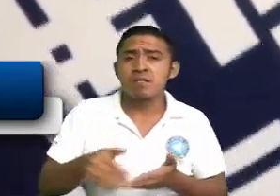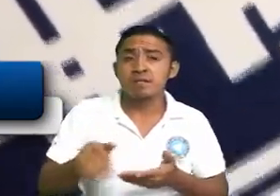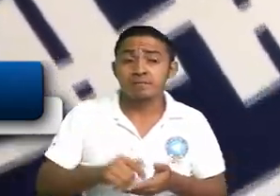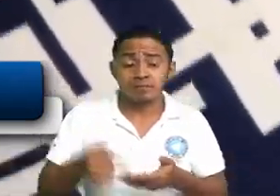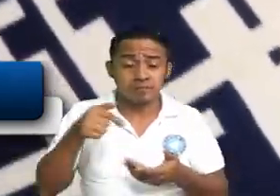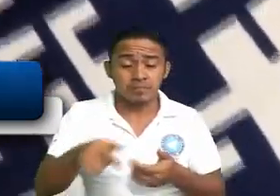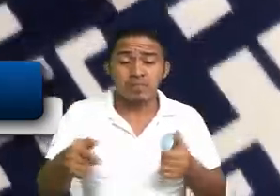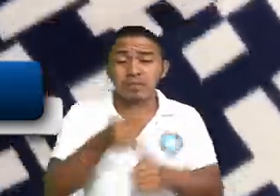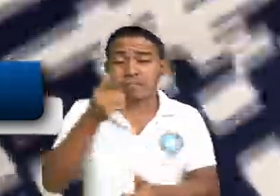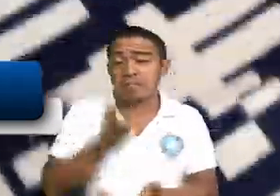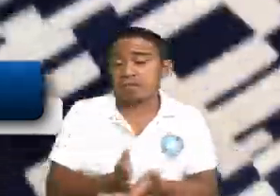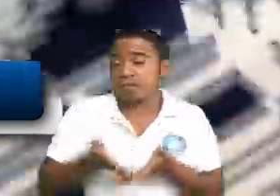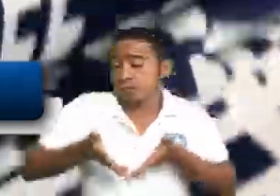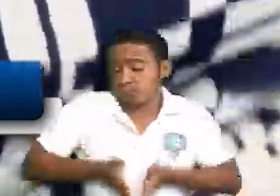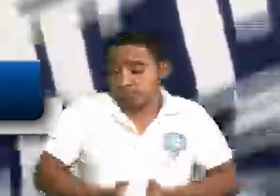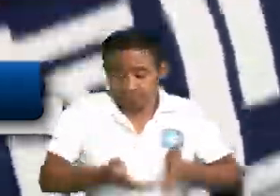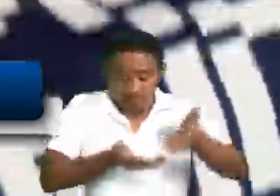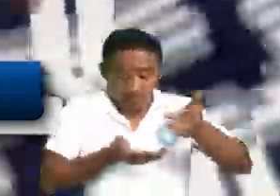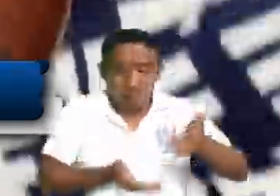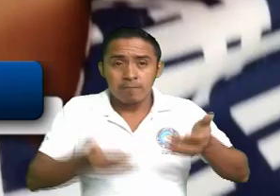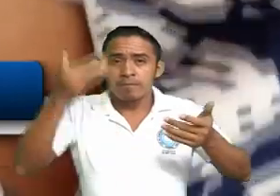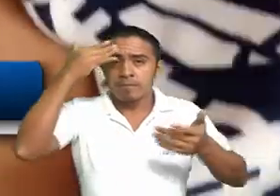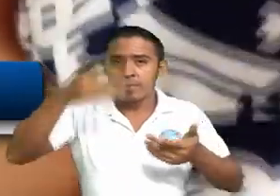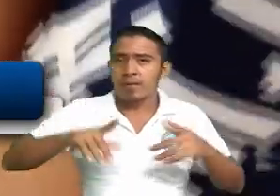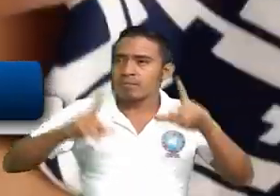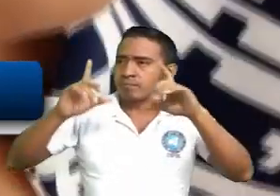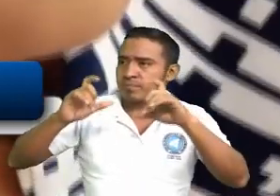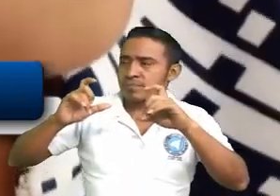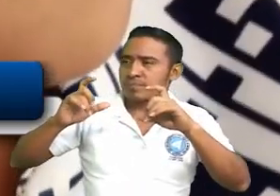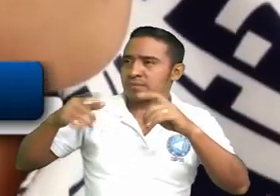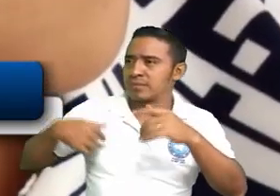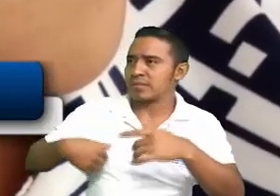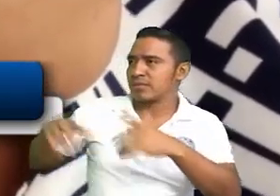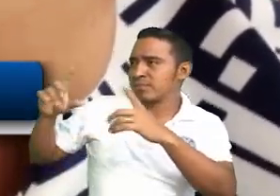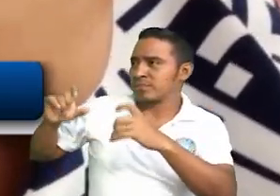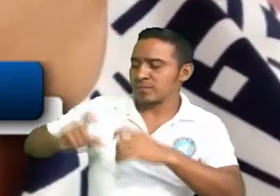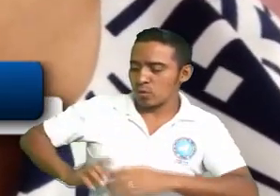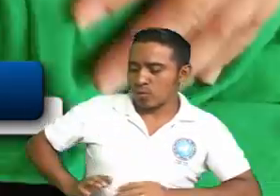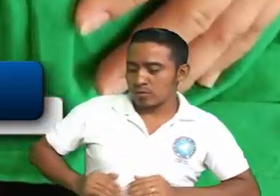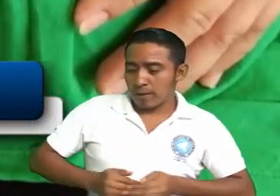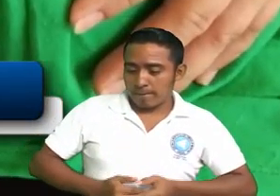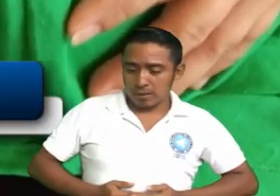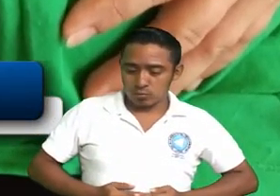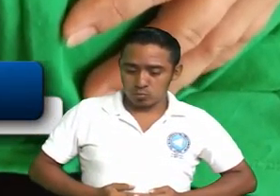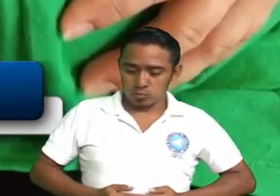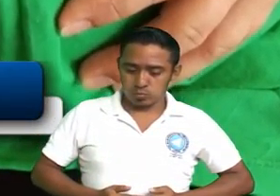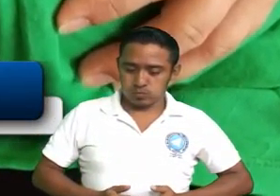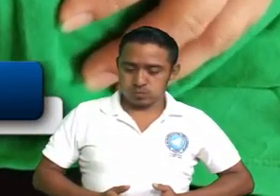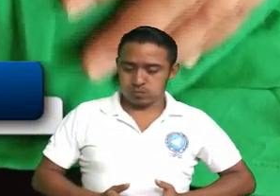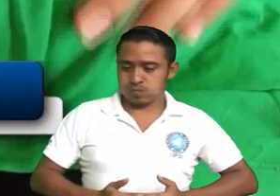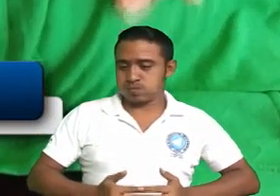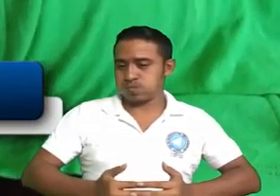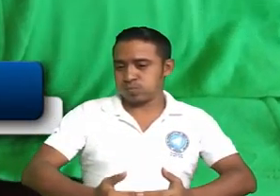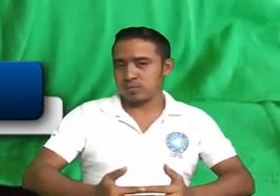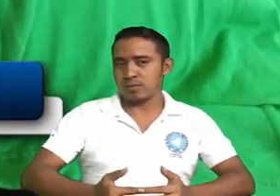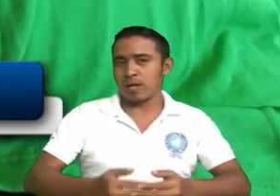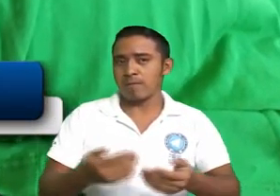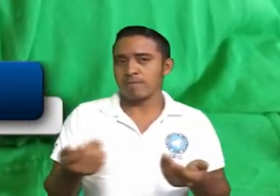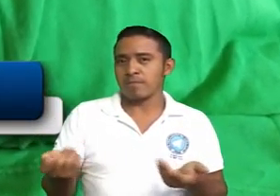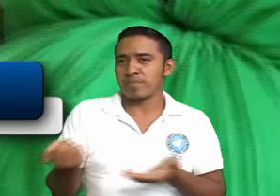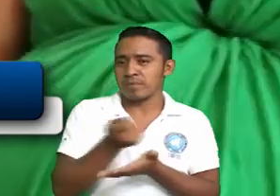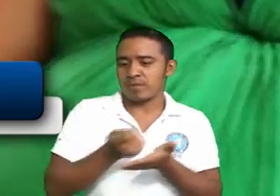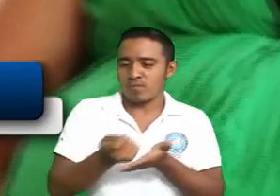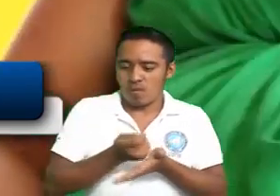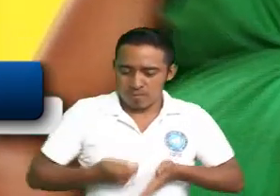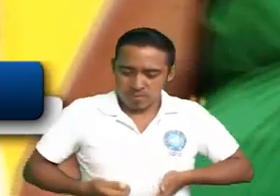embarazo en una madre primeriza puede ayudar a esa etapa de la preocupación, a esa etapa